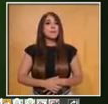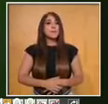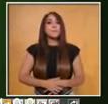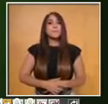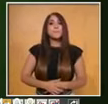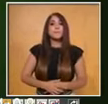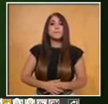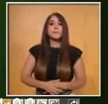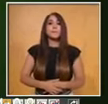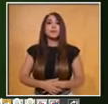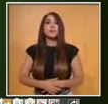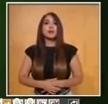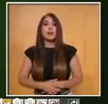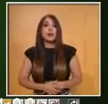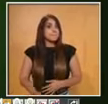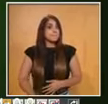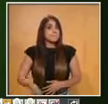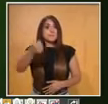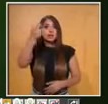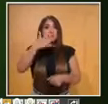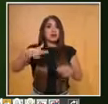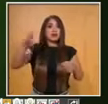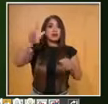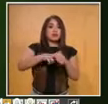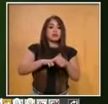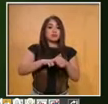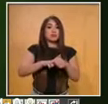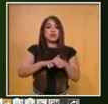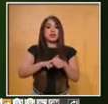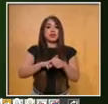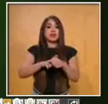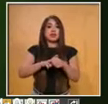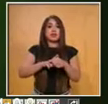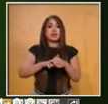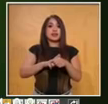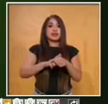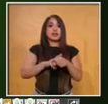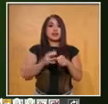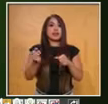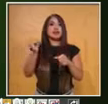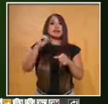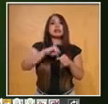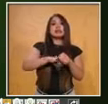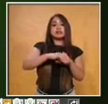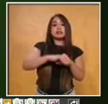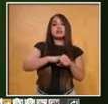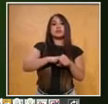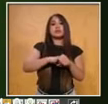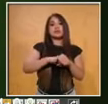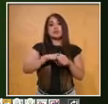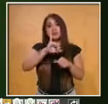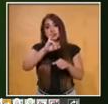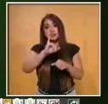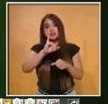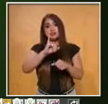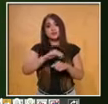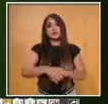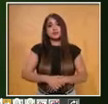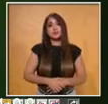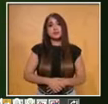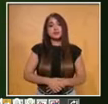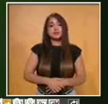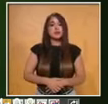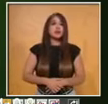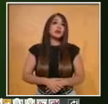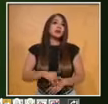1952 aparece el primer hospital de zona del IMSS, del Instituto Mexicano de Seguridad Social. Muy bien,